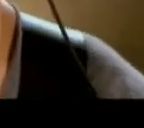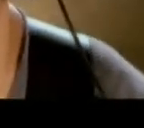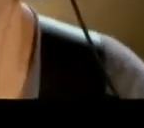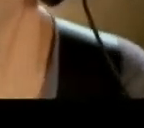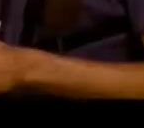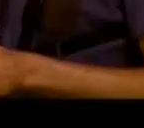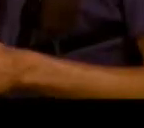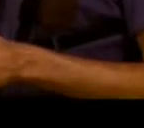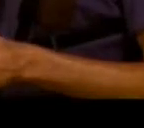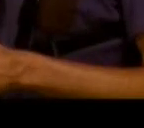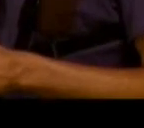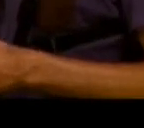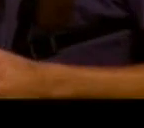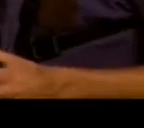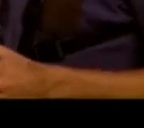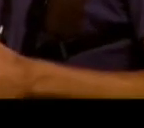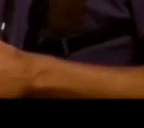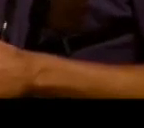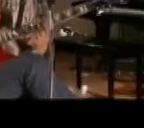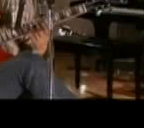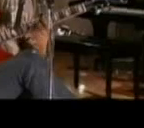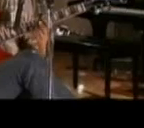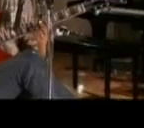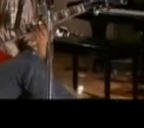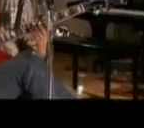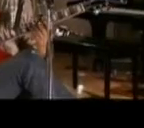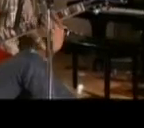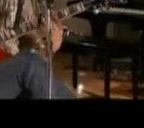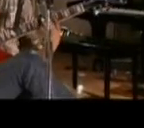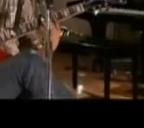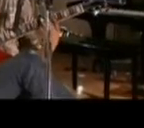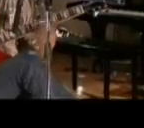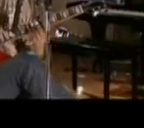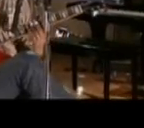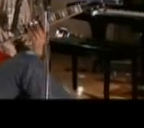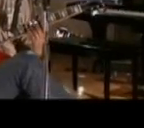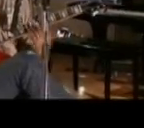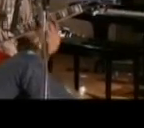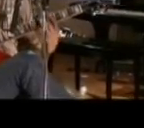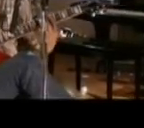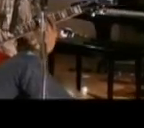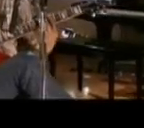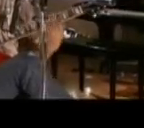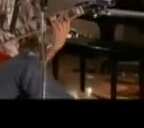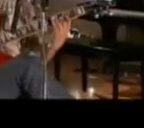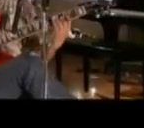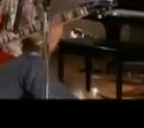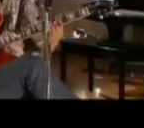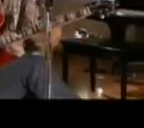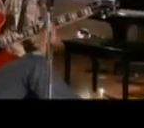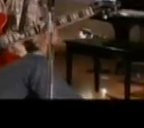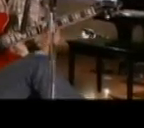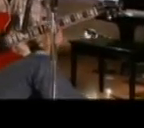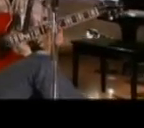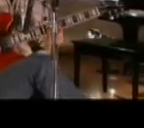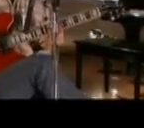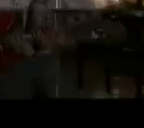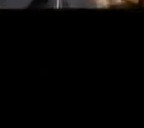con frijoles. En otro cielo brillará esa estrellita